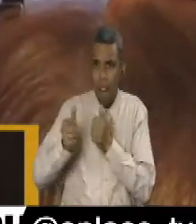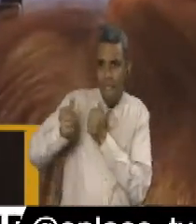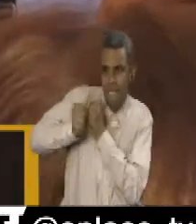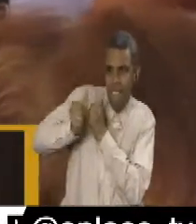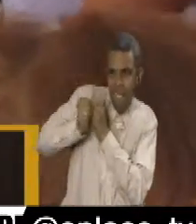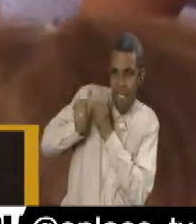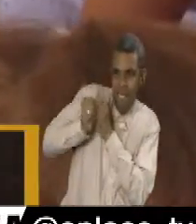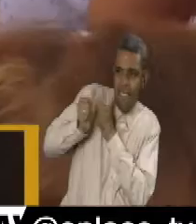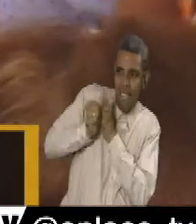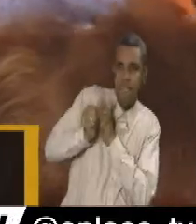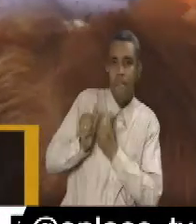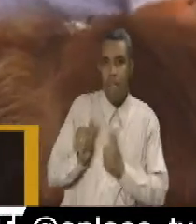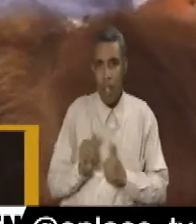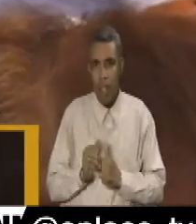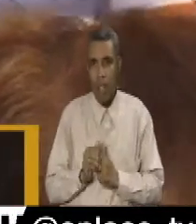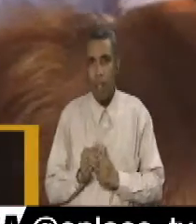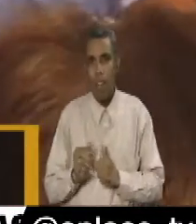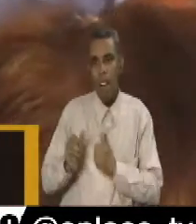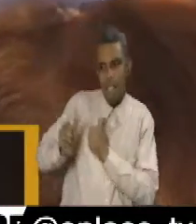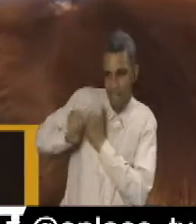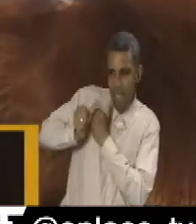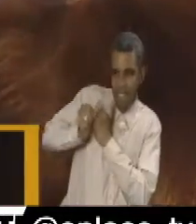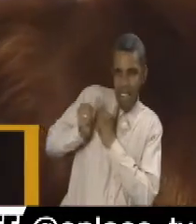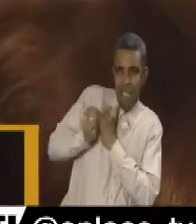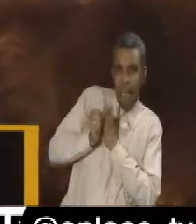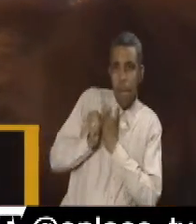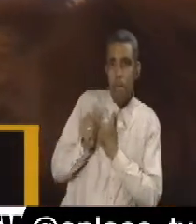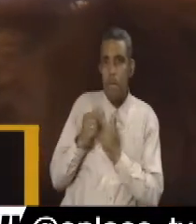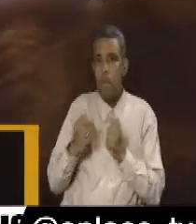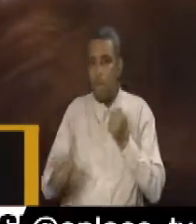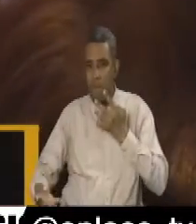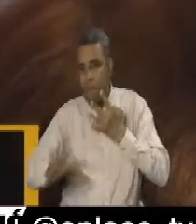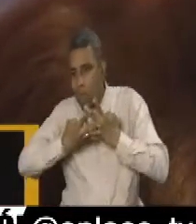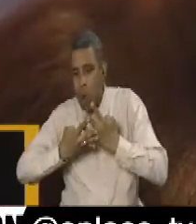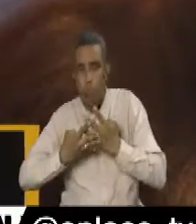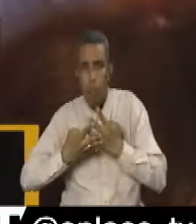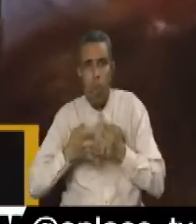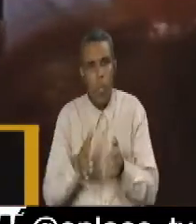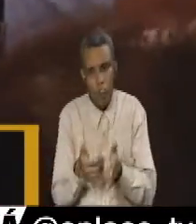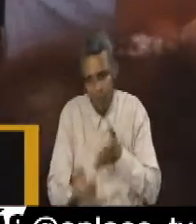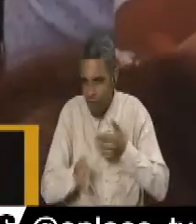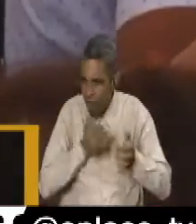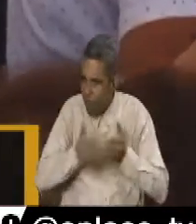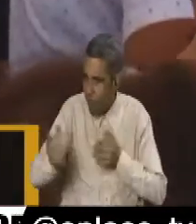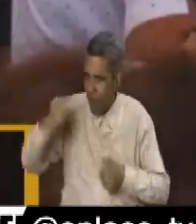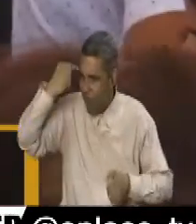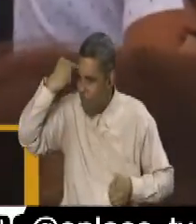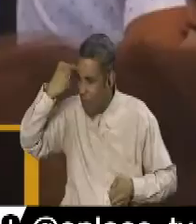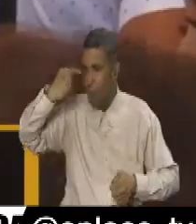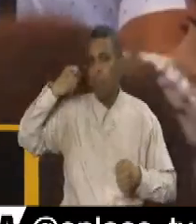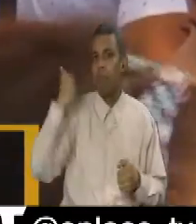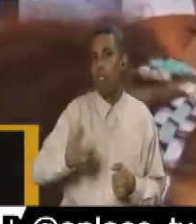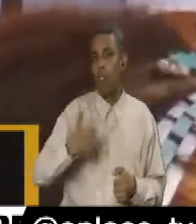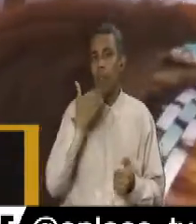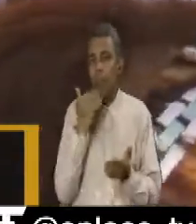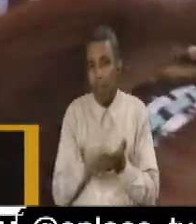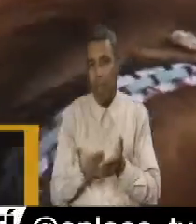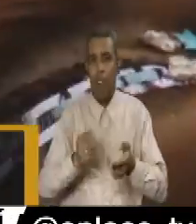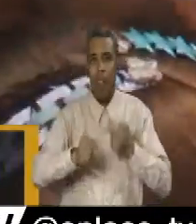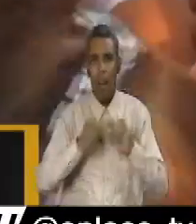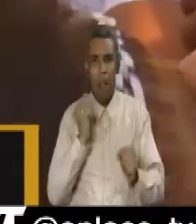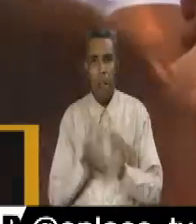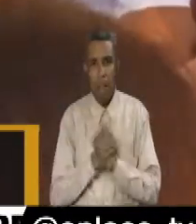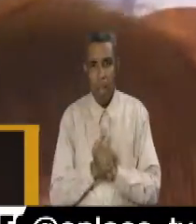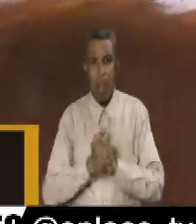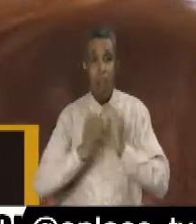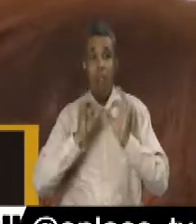encarcelándome, pero sigo vigente acá agradecerle a todos ustedes, a mis amigos, a mi